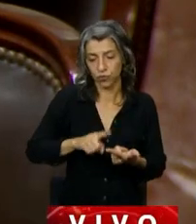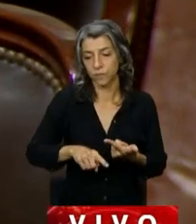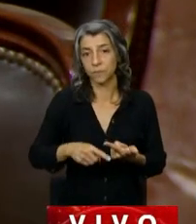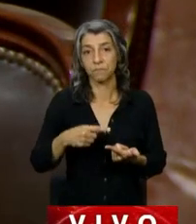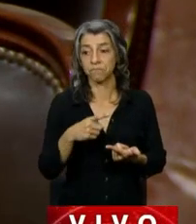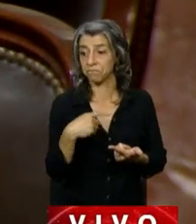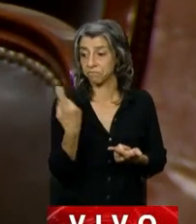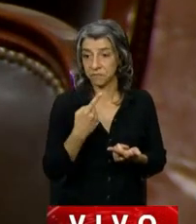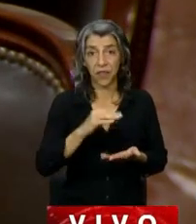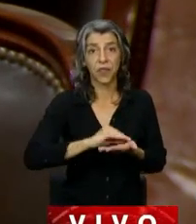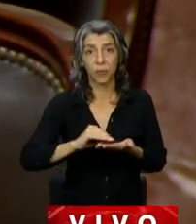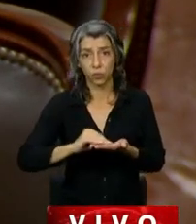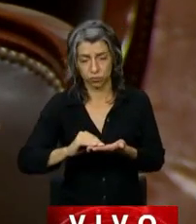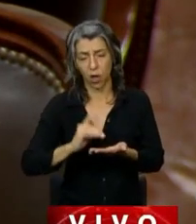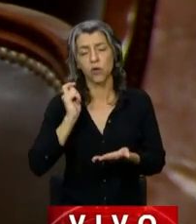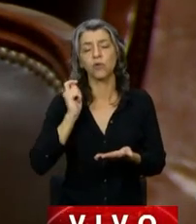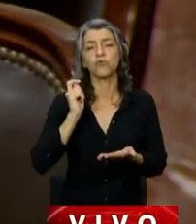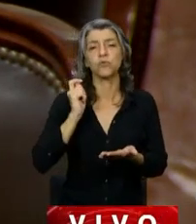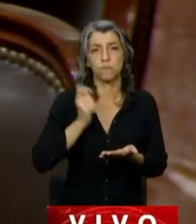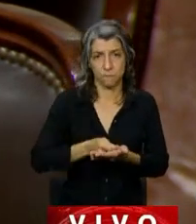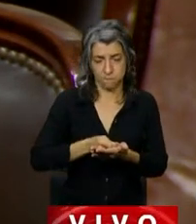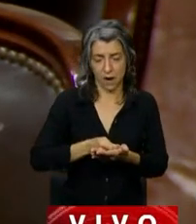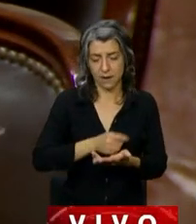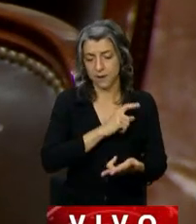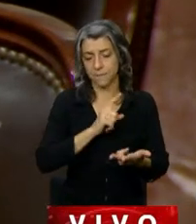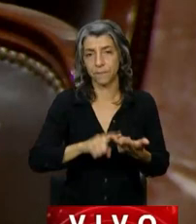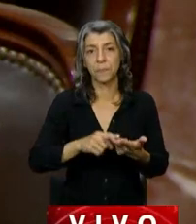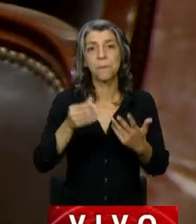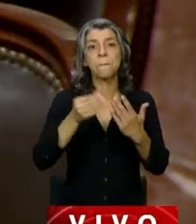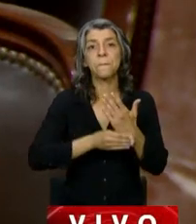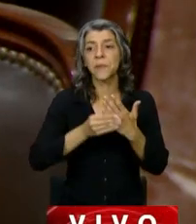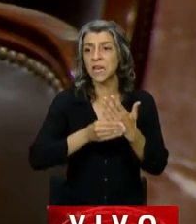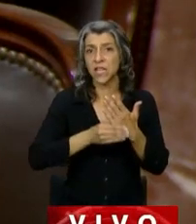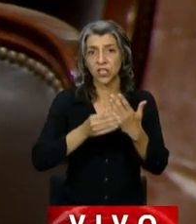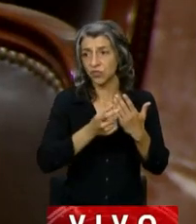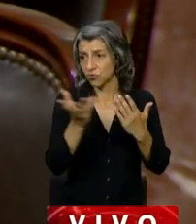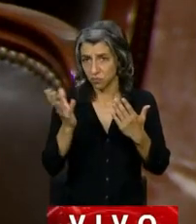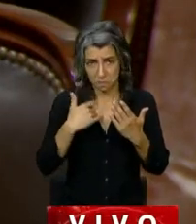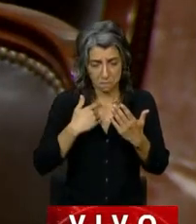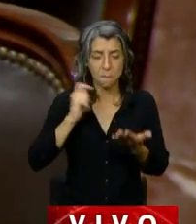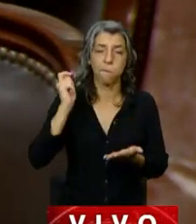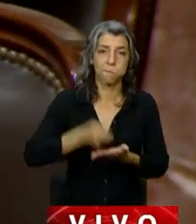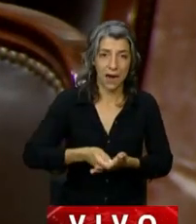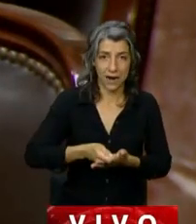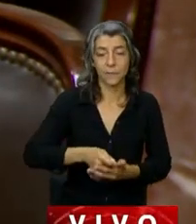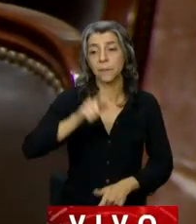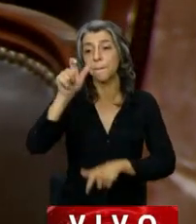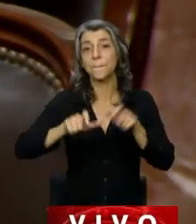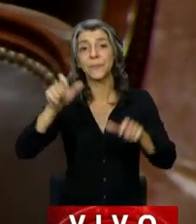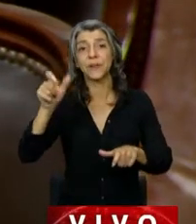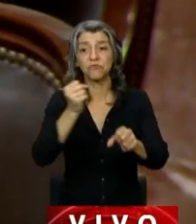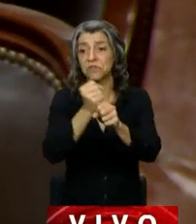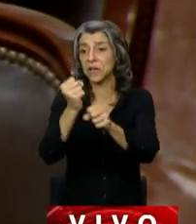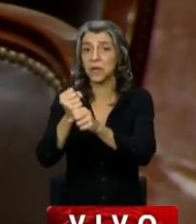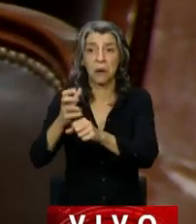pagamos impuestos. Los ministros y ministras pagan impuestos. Los trabajadores y trabajadoras de